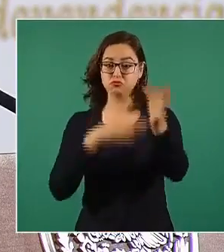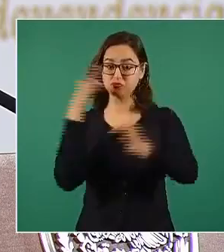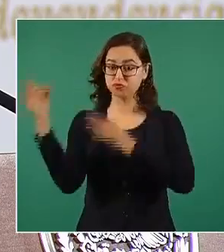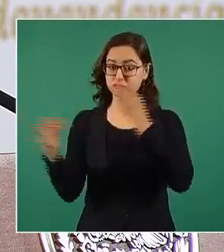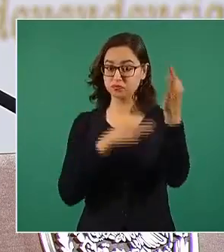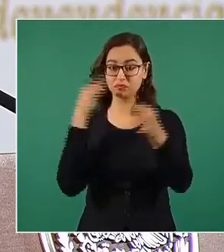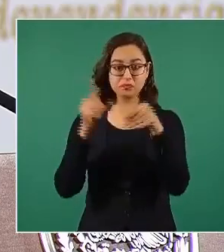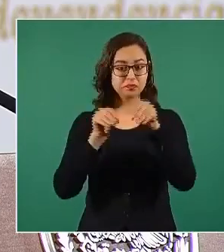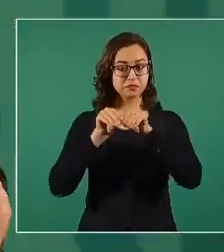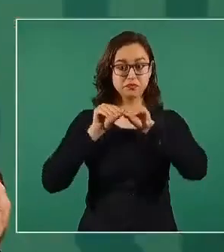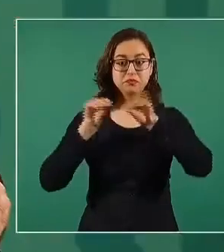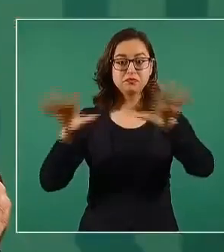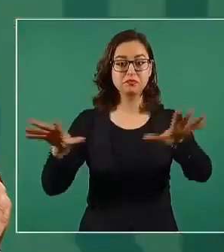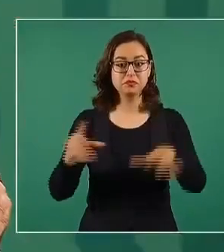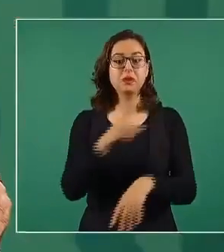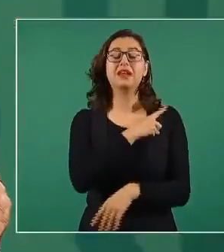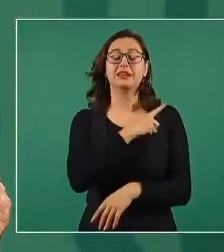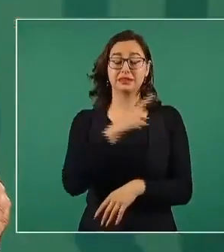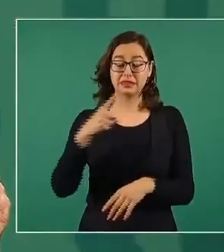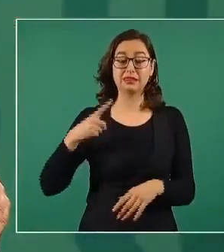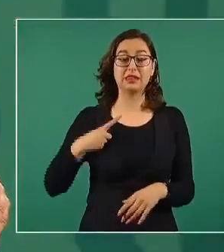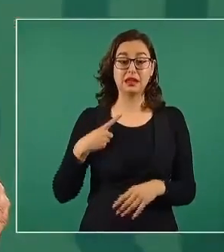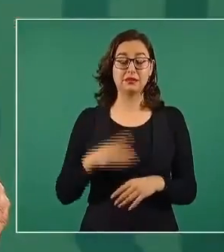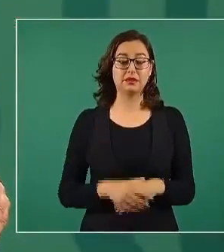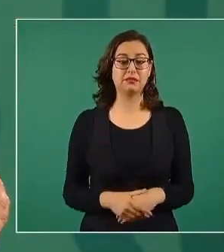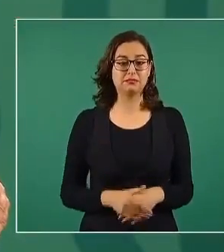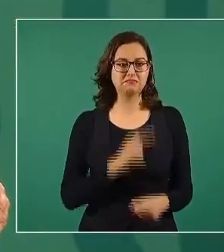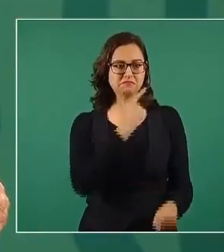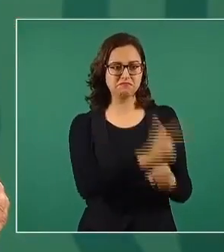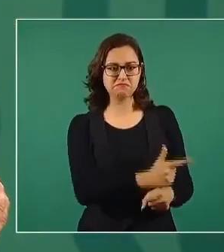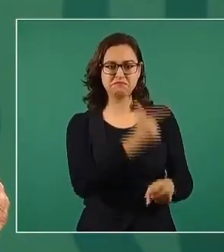Porque es quitar máscaras.